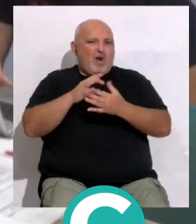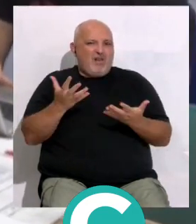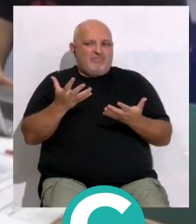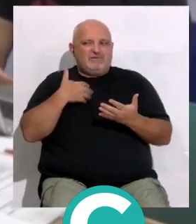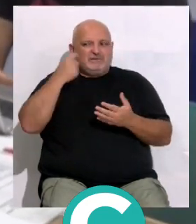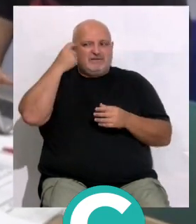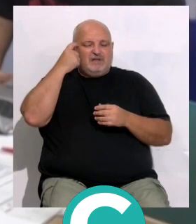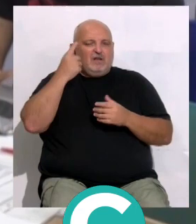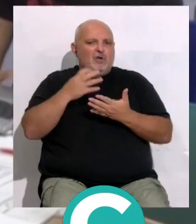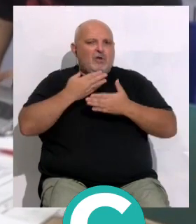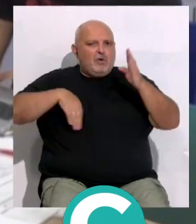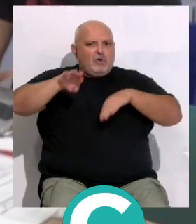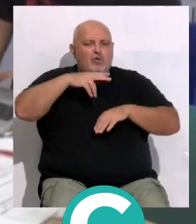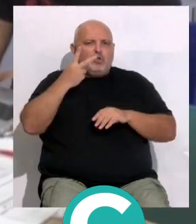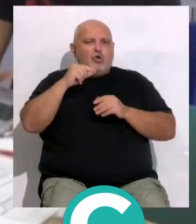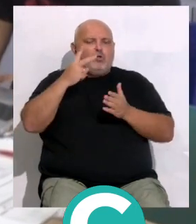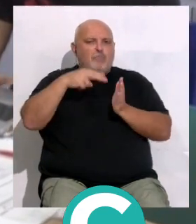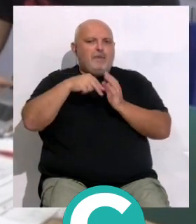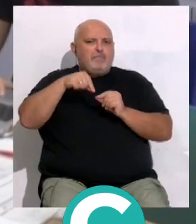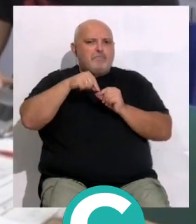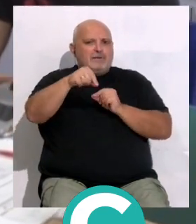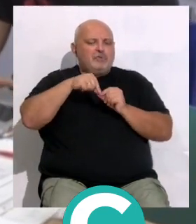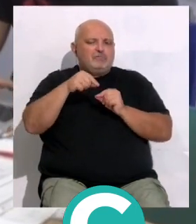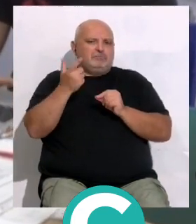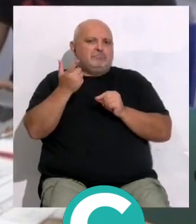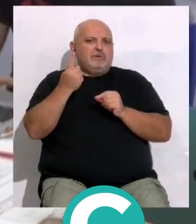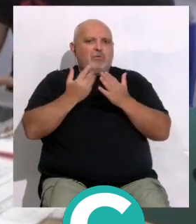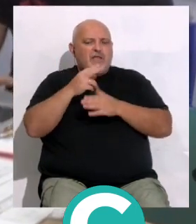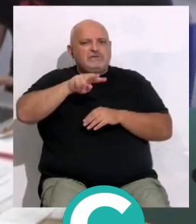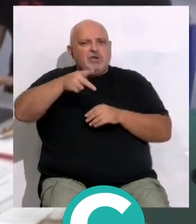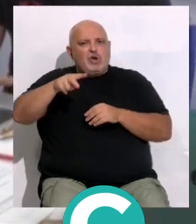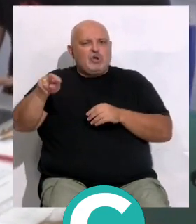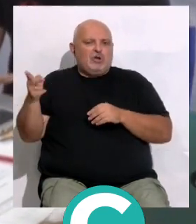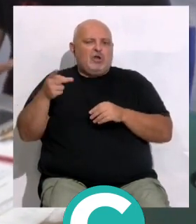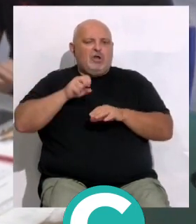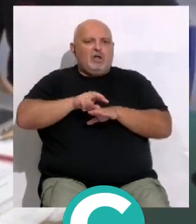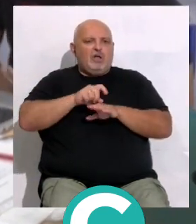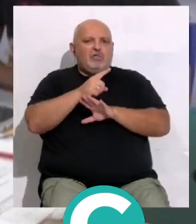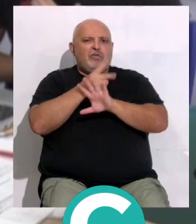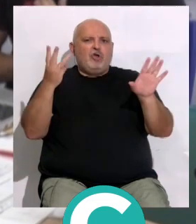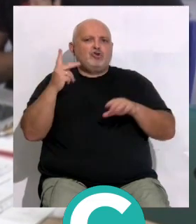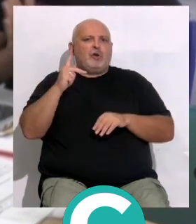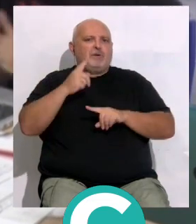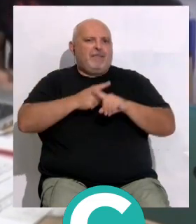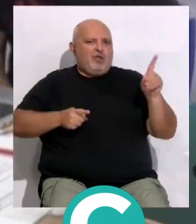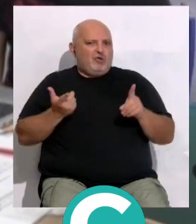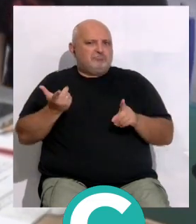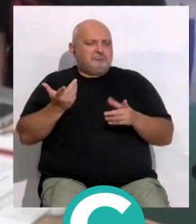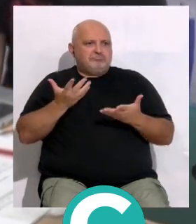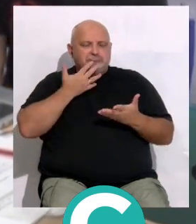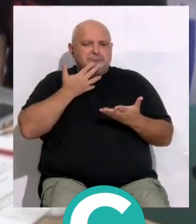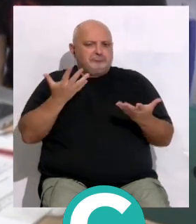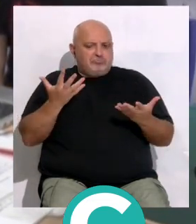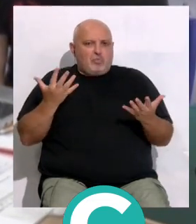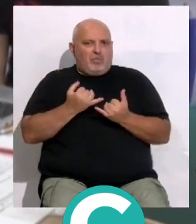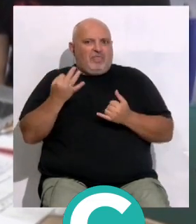normalmente nado todos los días 2.000 metros y día sí, día no, ando 18 kilómetros y medio. Tendría